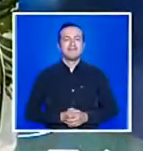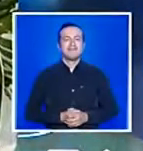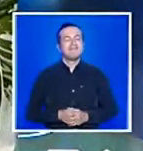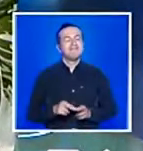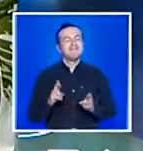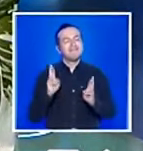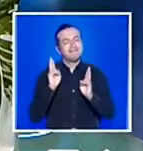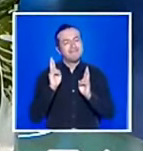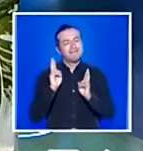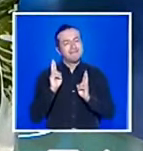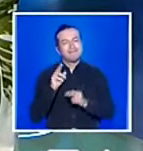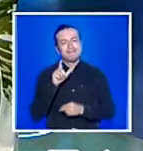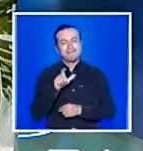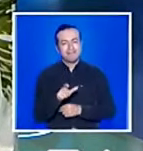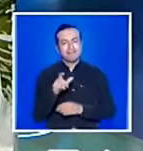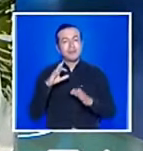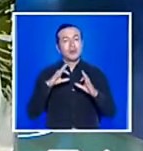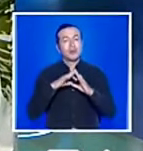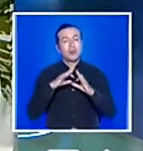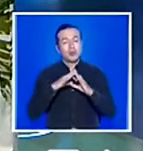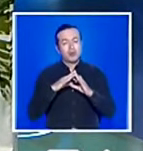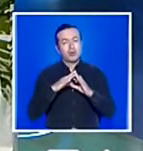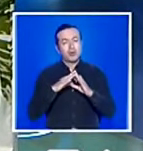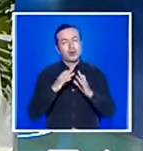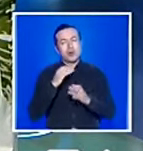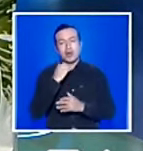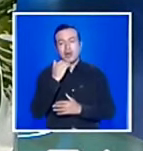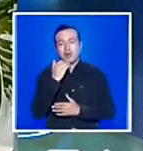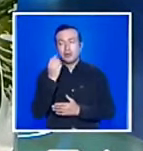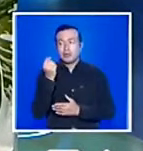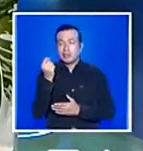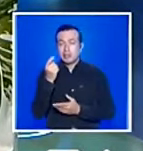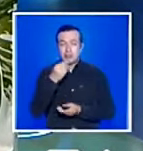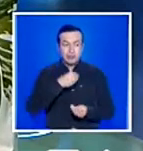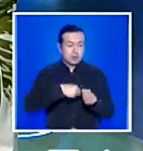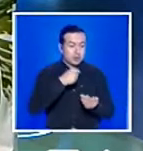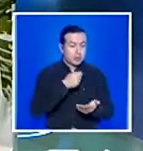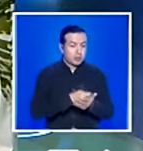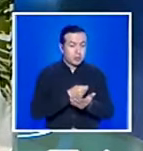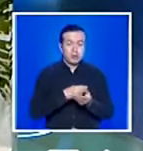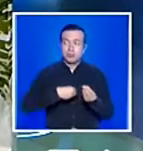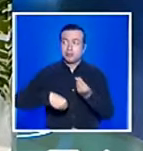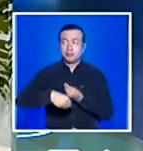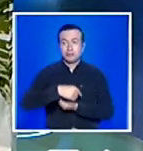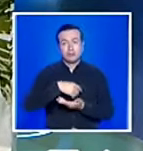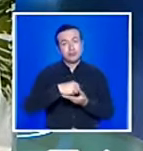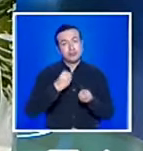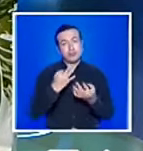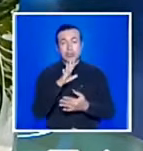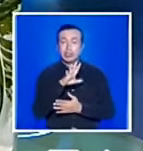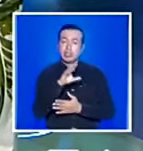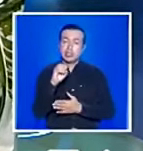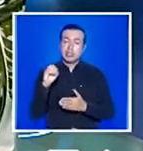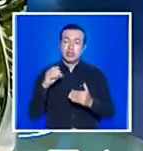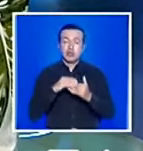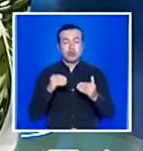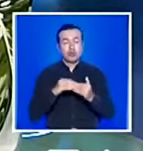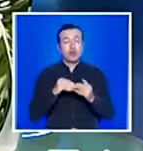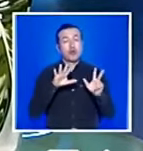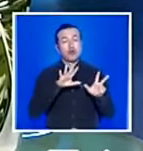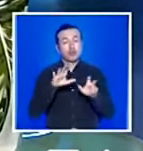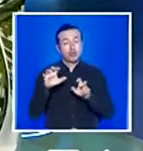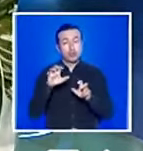Esperemos que nuestro vecino en Tumbaco pueda recuperar en algo el dinero que invirtió en ese generador. Estamos hablando de un costo entre 500, 800 y